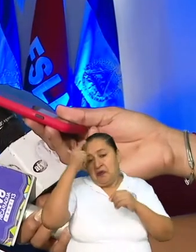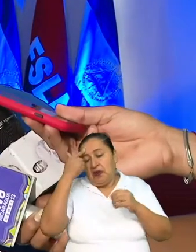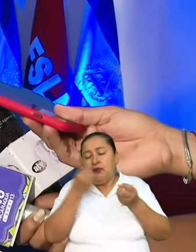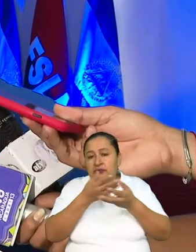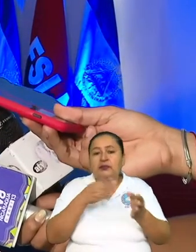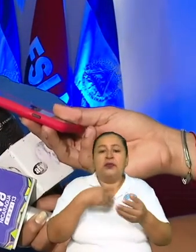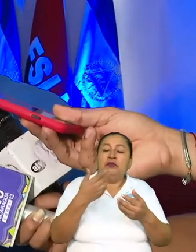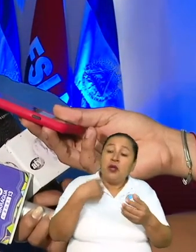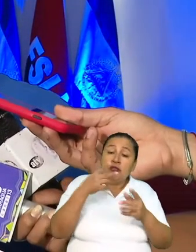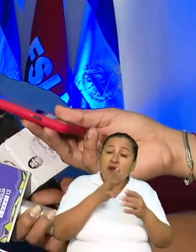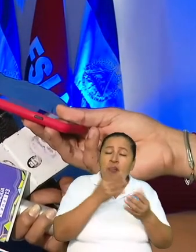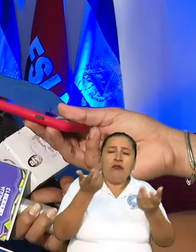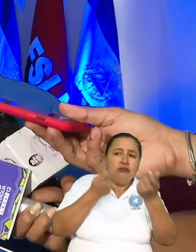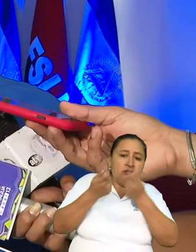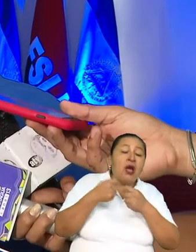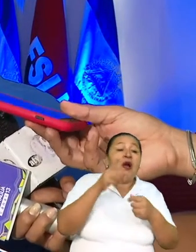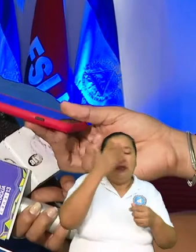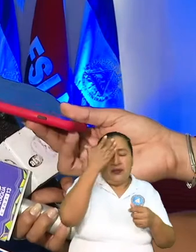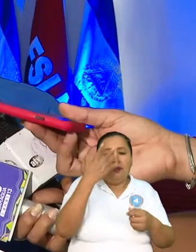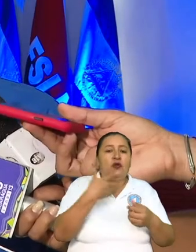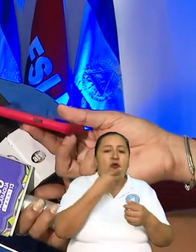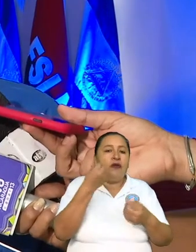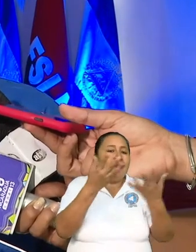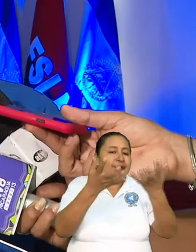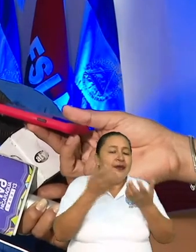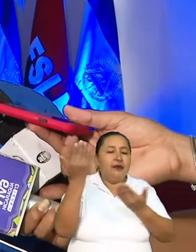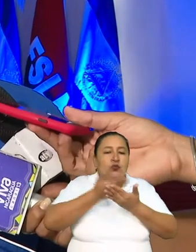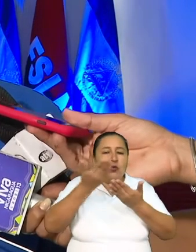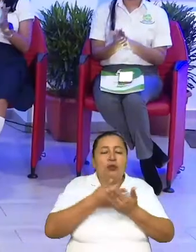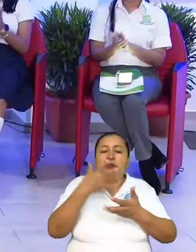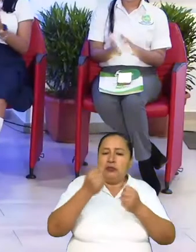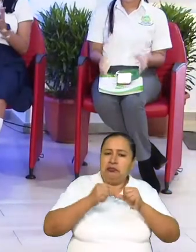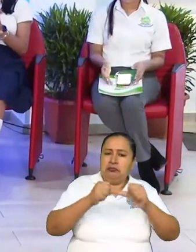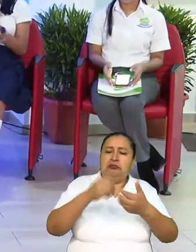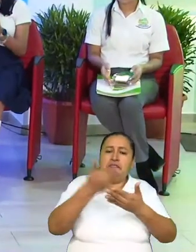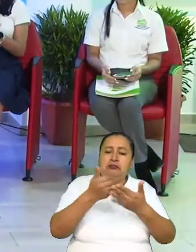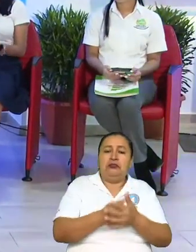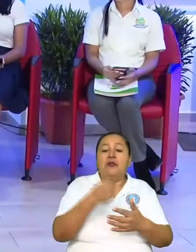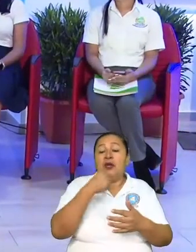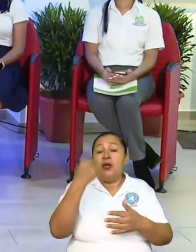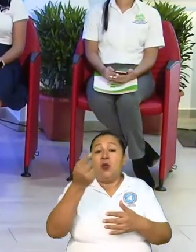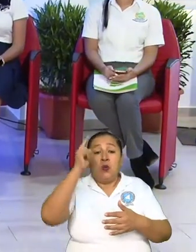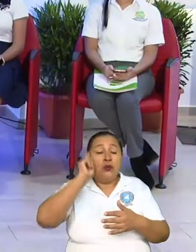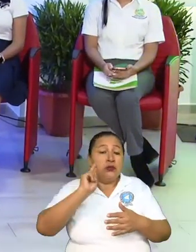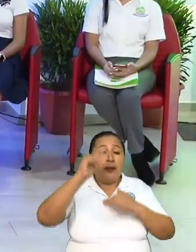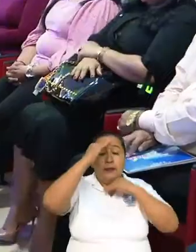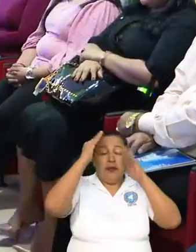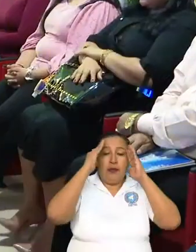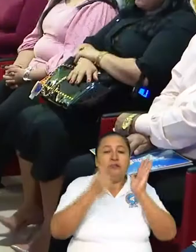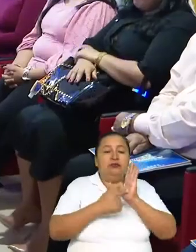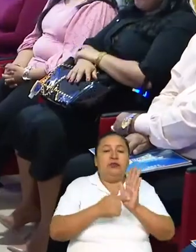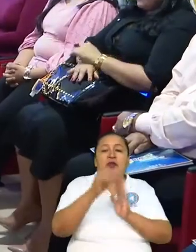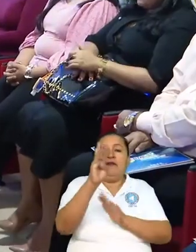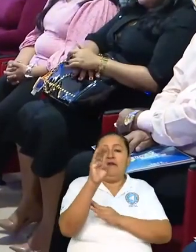porque reconocemos el espíritu de nuestra juventud por capacitarse, por estudiar, por ir adelante. Las universidades privadas estarán ofreciendo becas